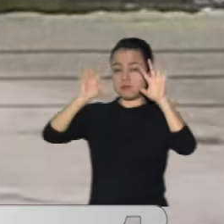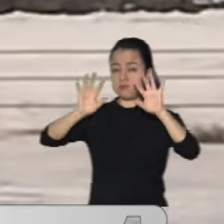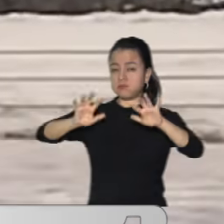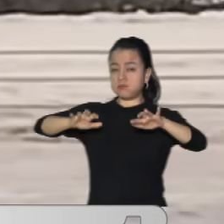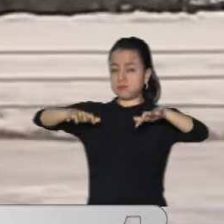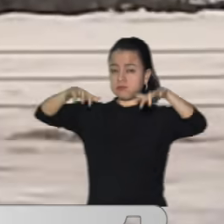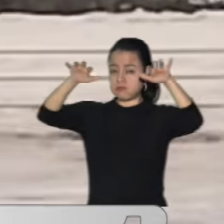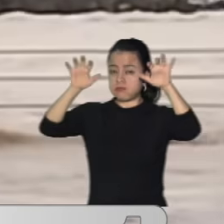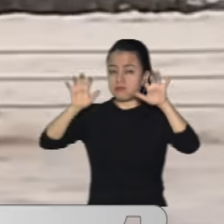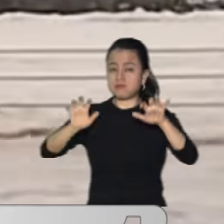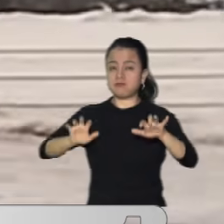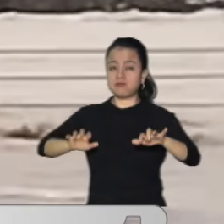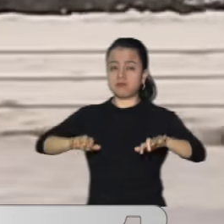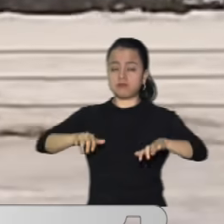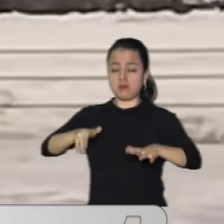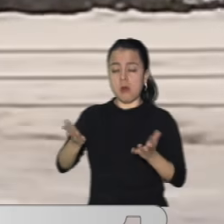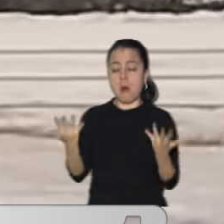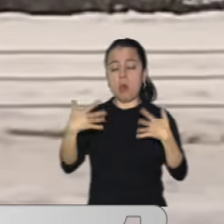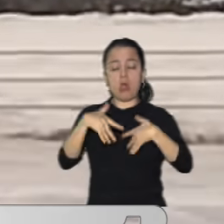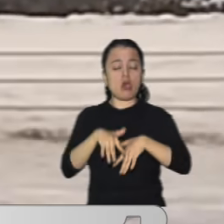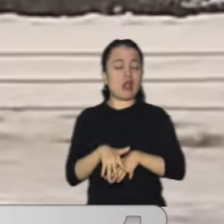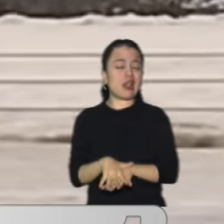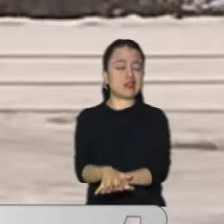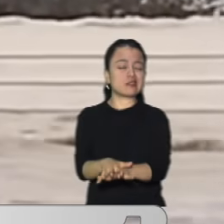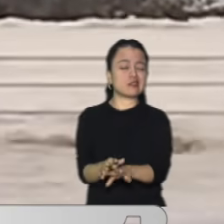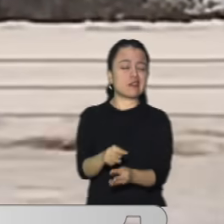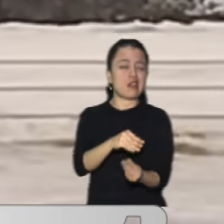convirtieron las calles en torrentes de barro y agua.